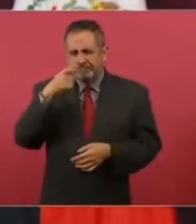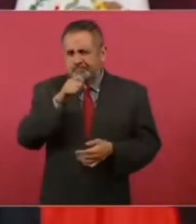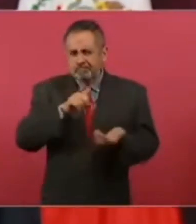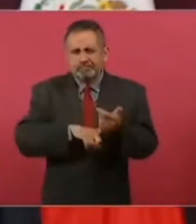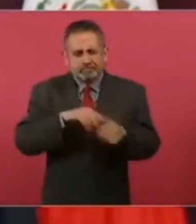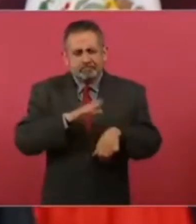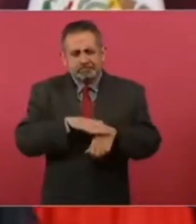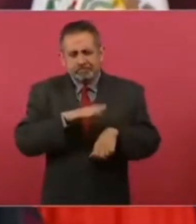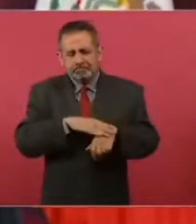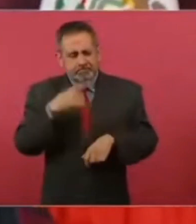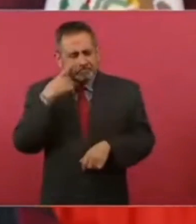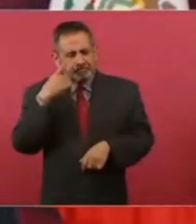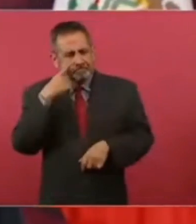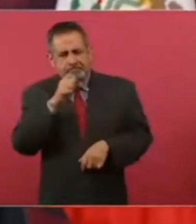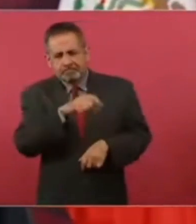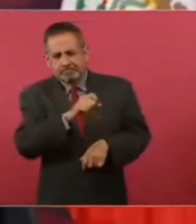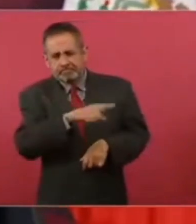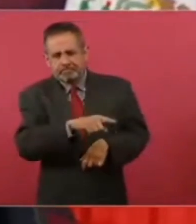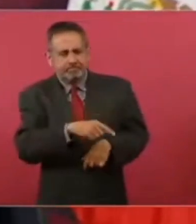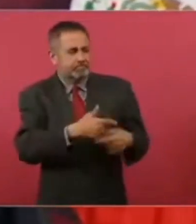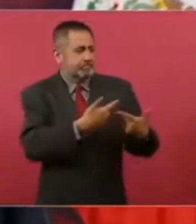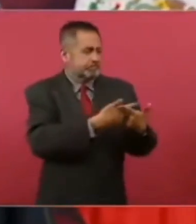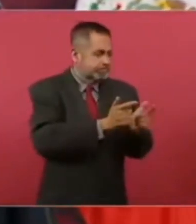lo más